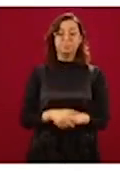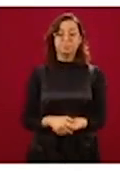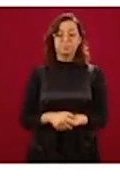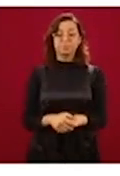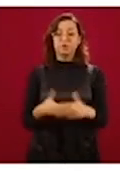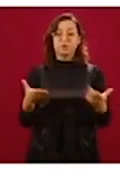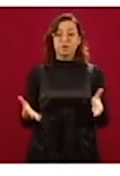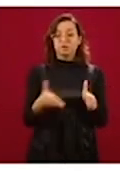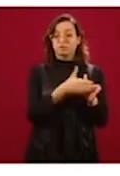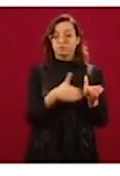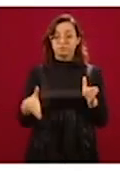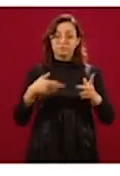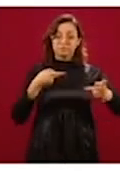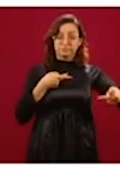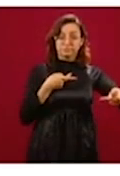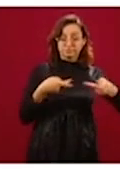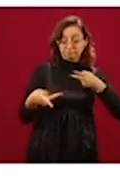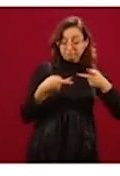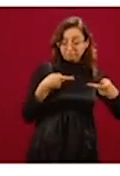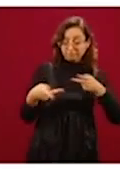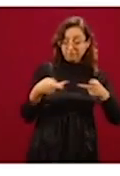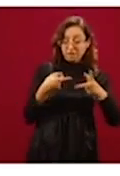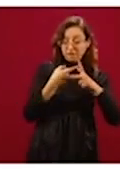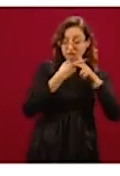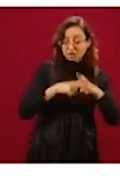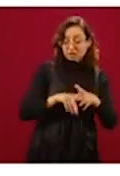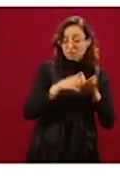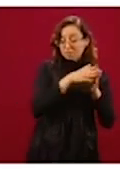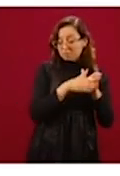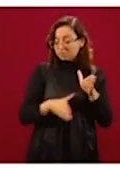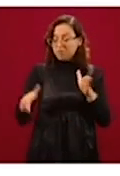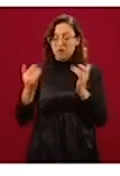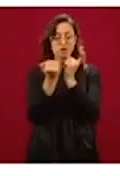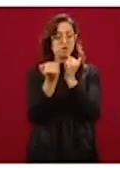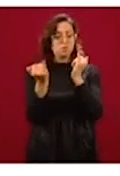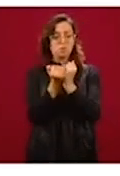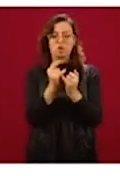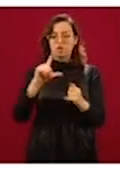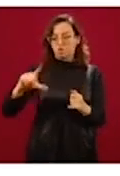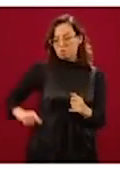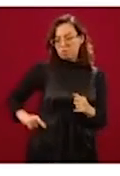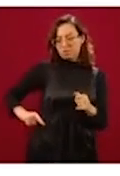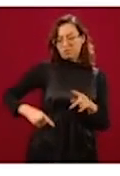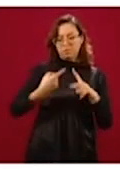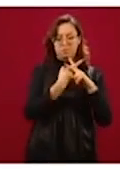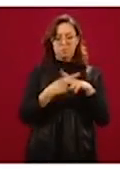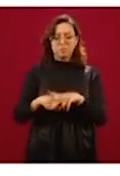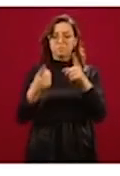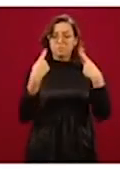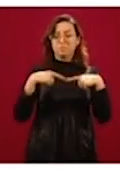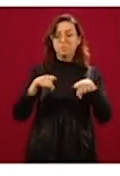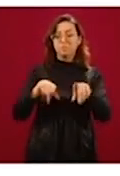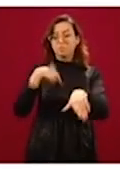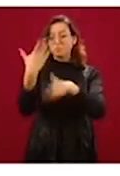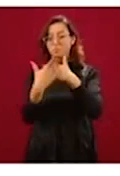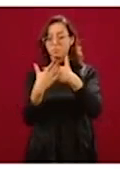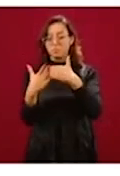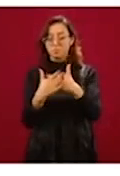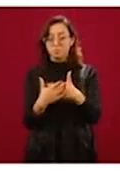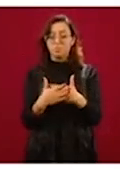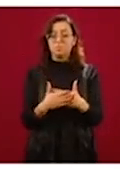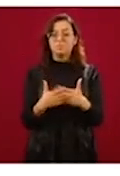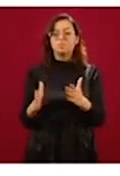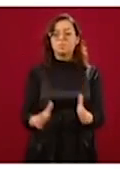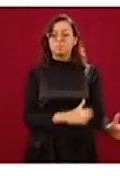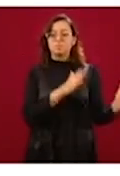planeación empezó el mismo día del principio de la administración y está próxima a terminar dando paso a continuación